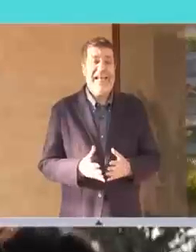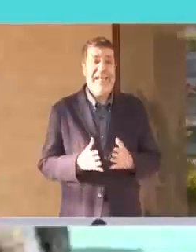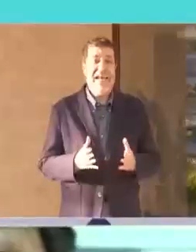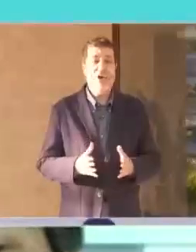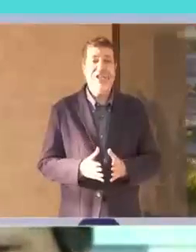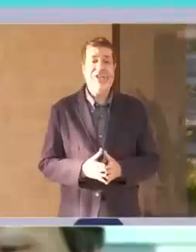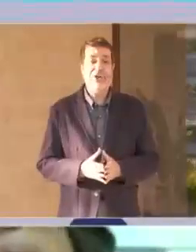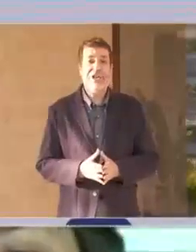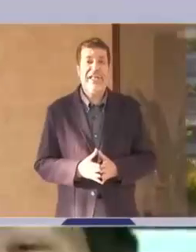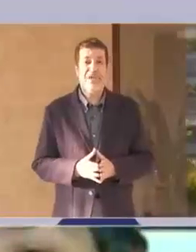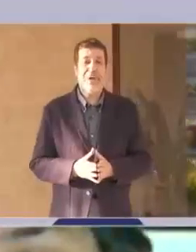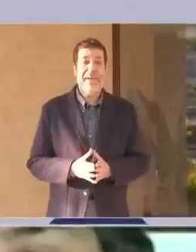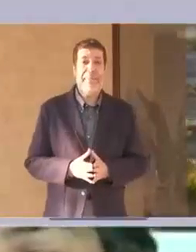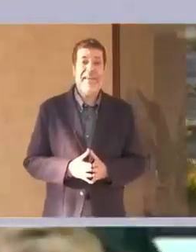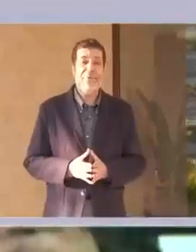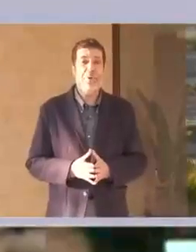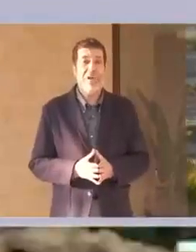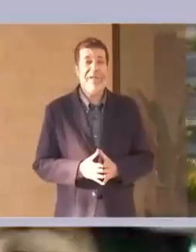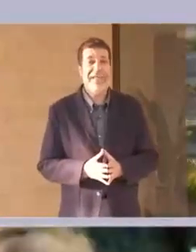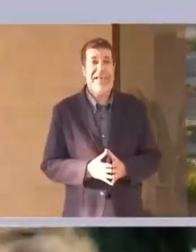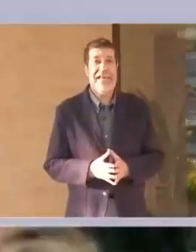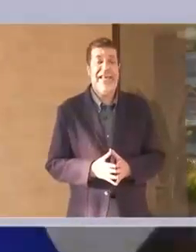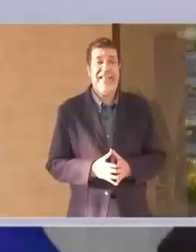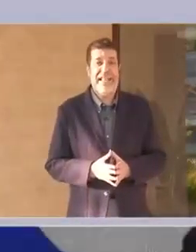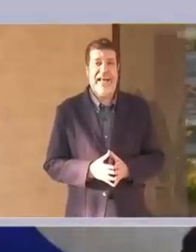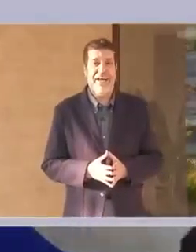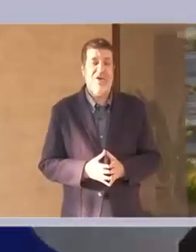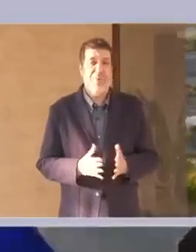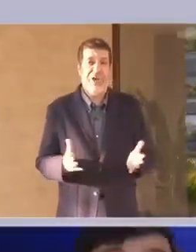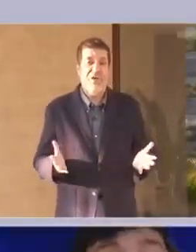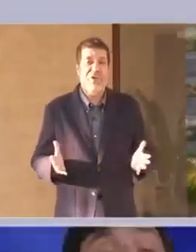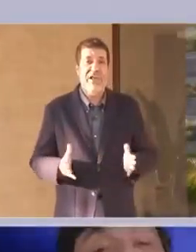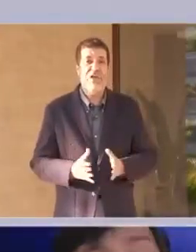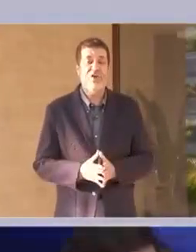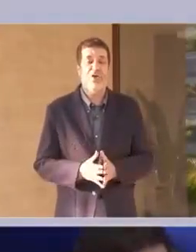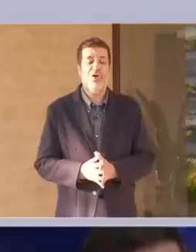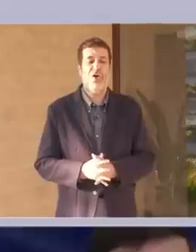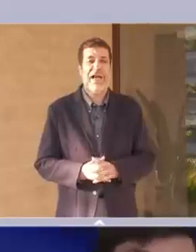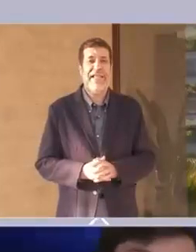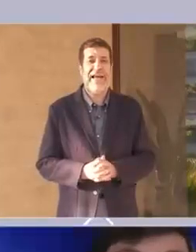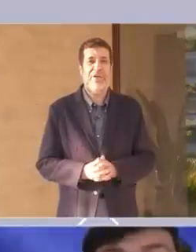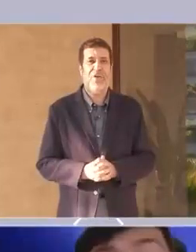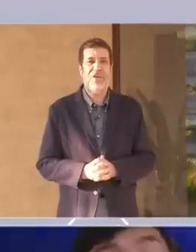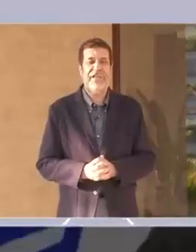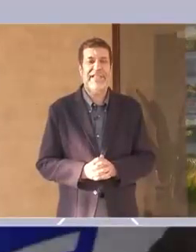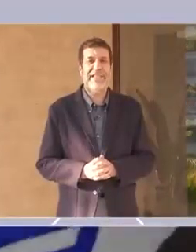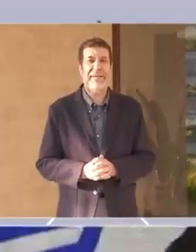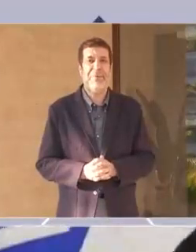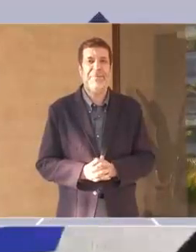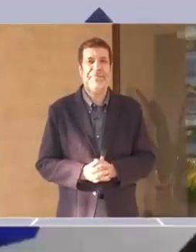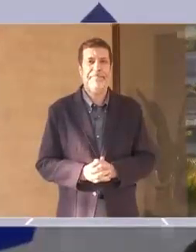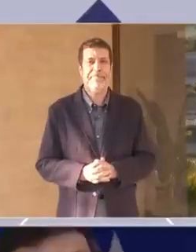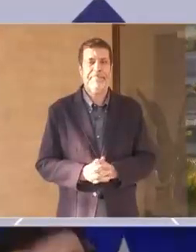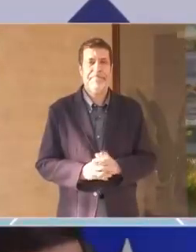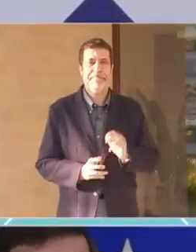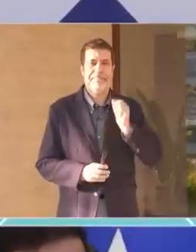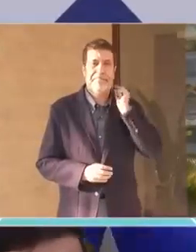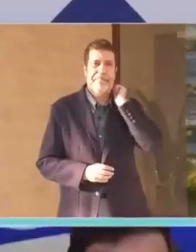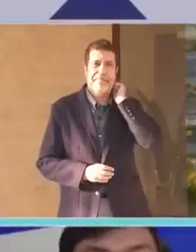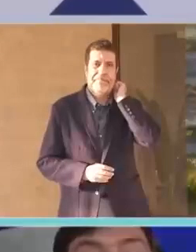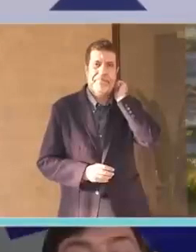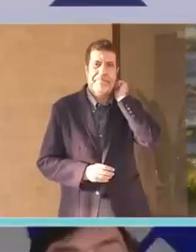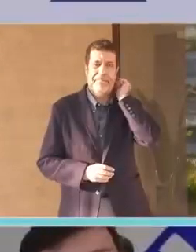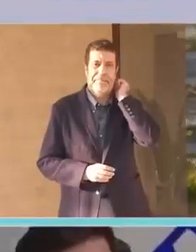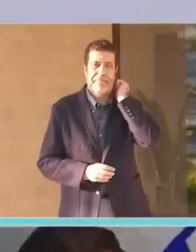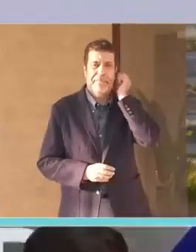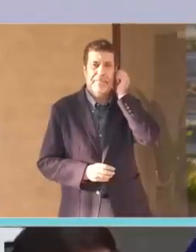presencial. Hechos, esta es una campaña absolutamente inédita, ¿no? Porque no hemos tenido otros candidatos de este tipo. Claro, pero a su